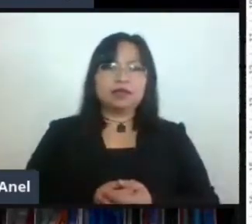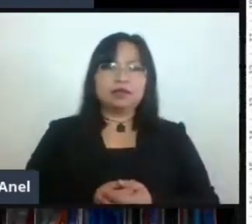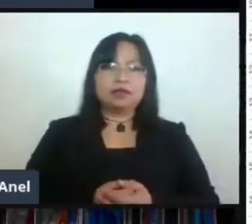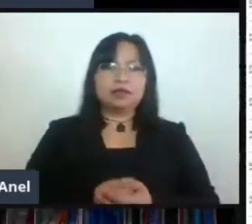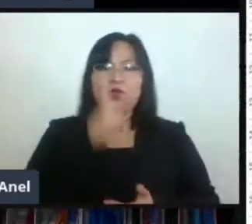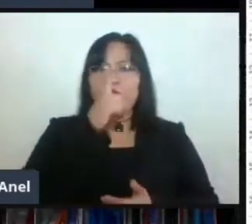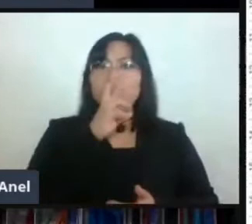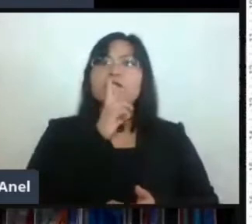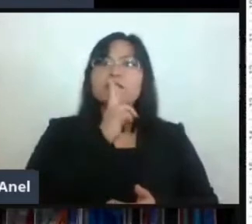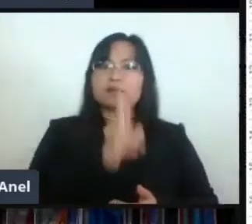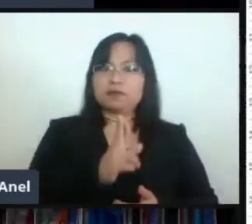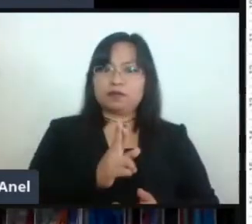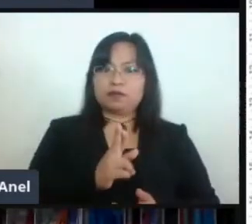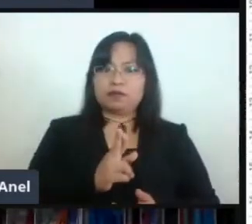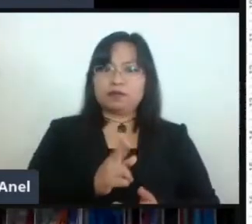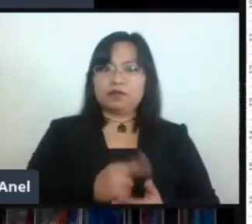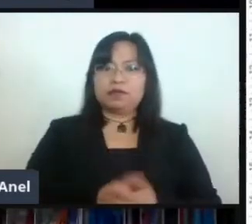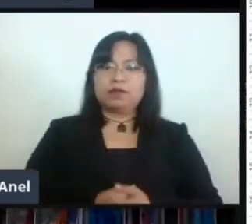respuesta.